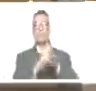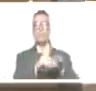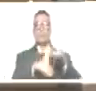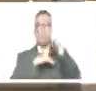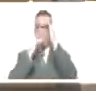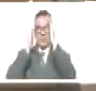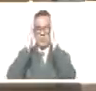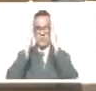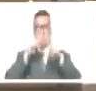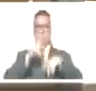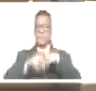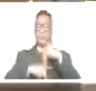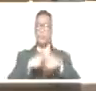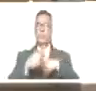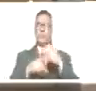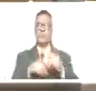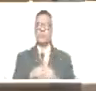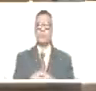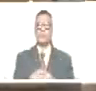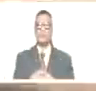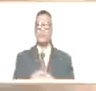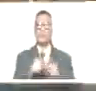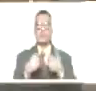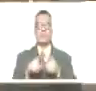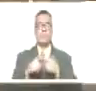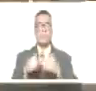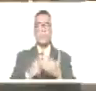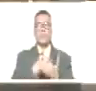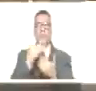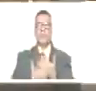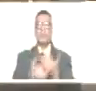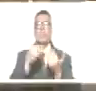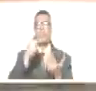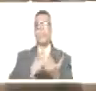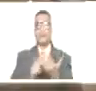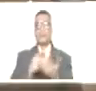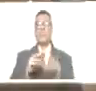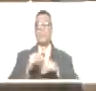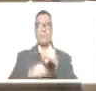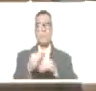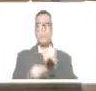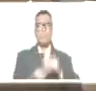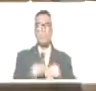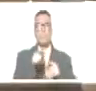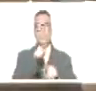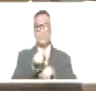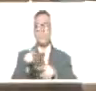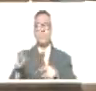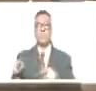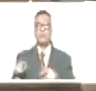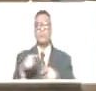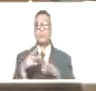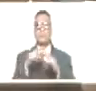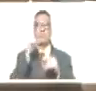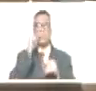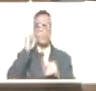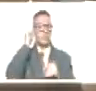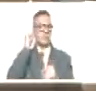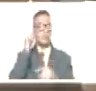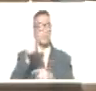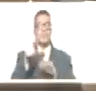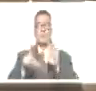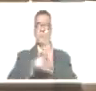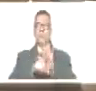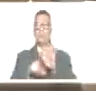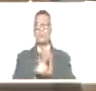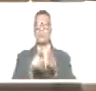desarrollo de los diferentes planes y programas dirigidos a las y los sujetos de esta ley.